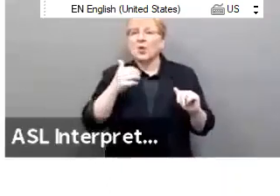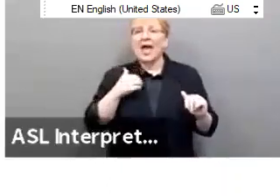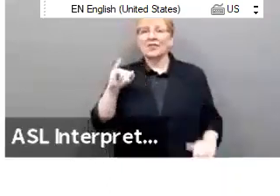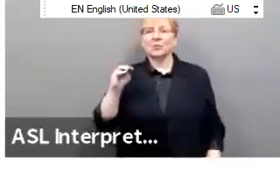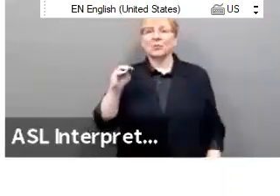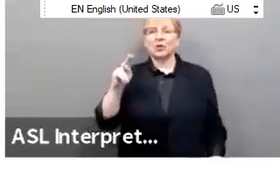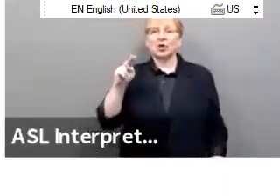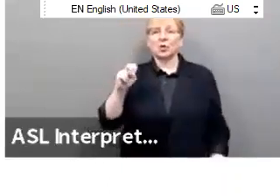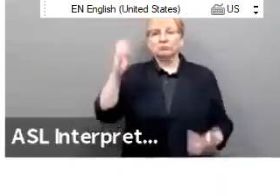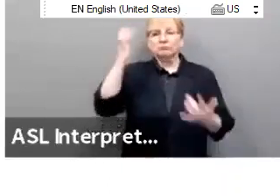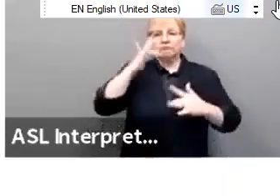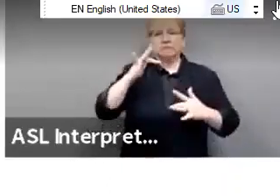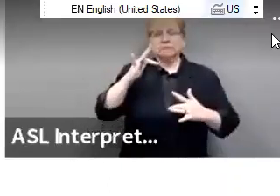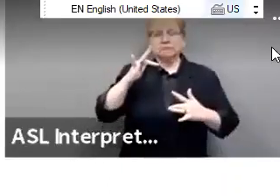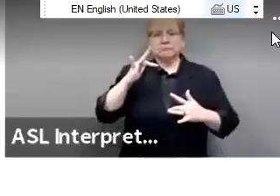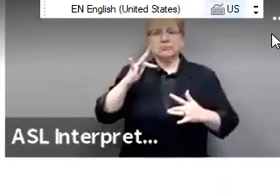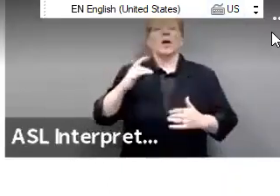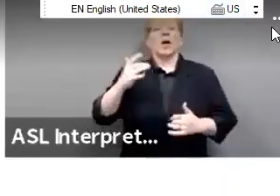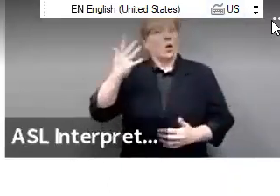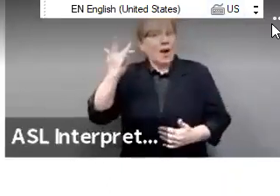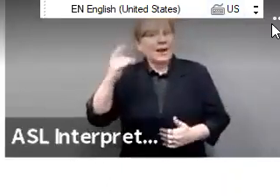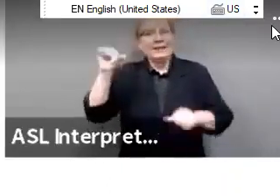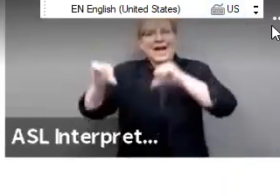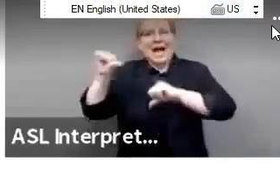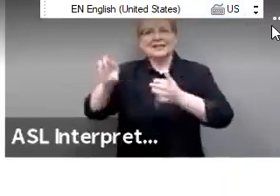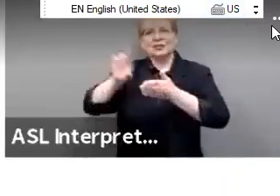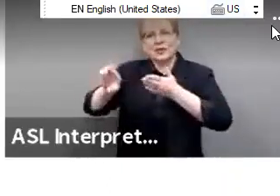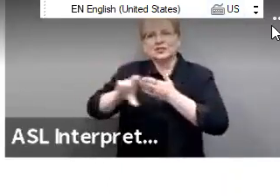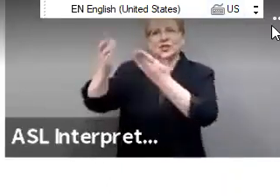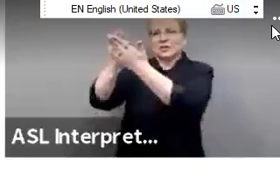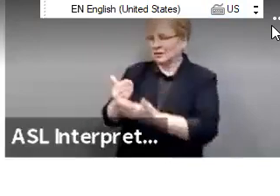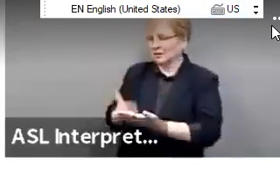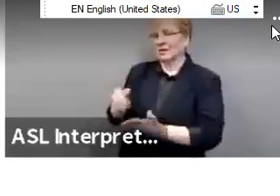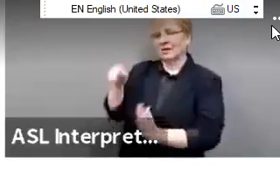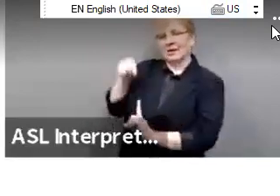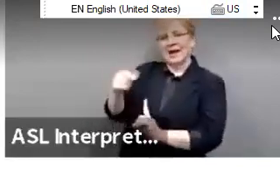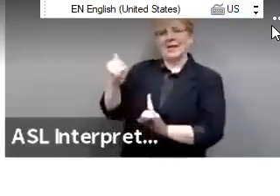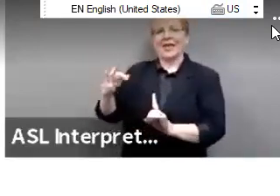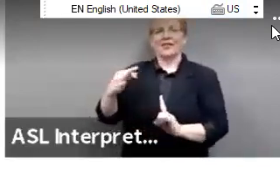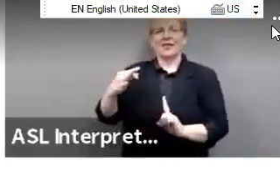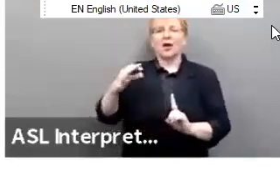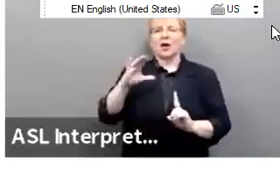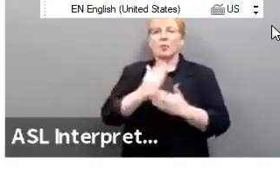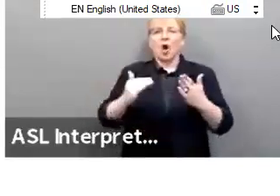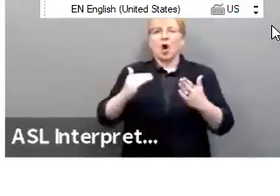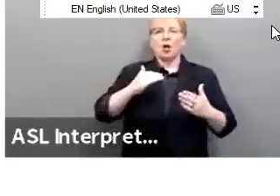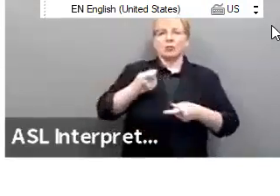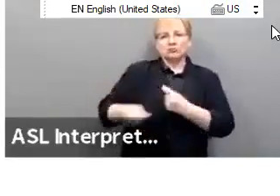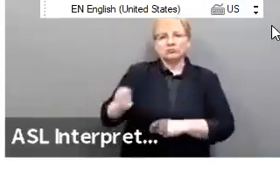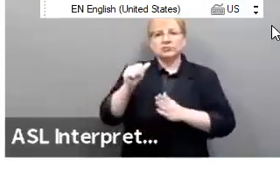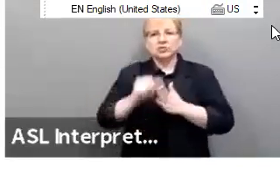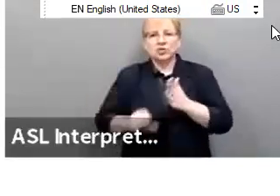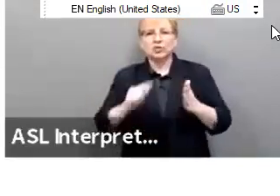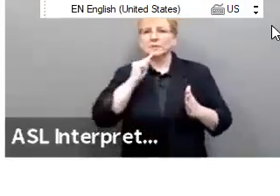La tercera dosis de refuerzo de las vacunas de COVID. Preguntan por qué los niños de entre 5 y 11